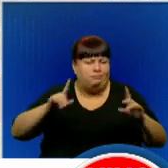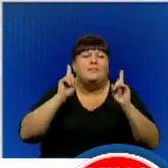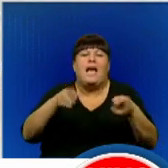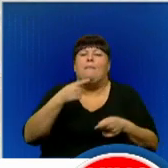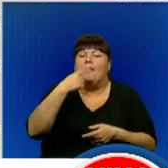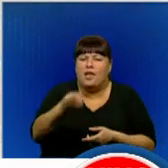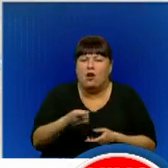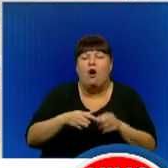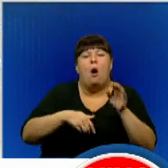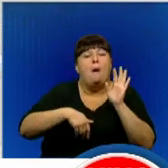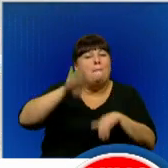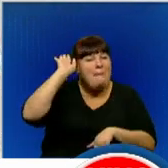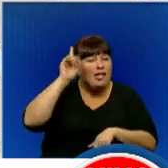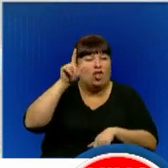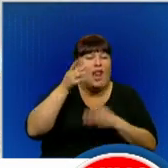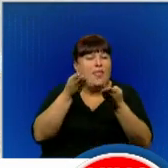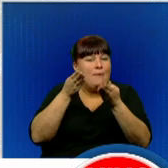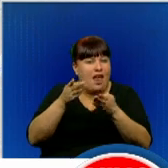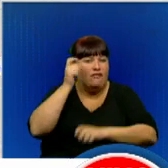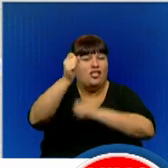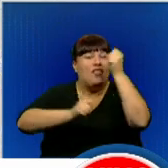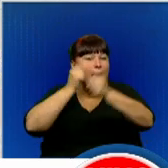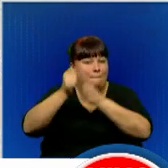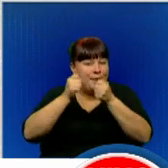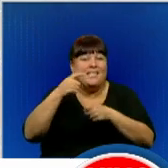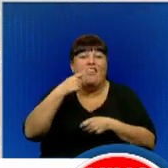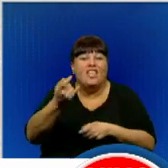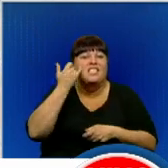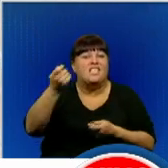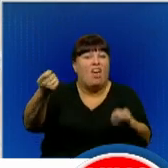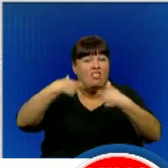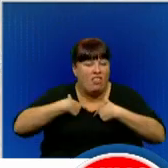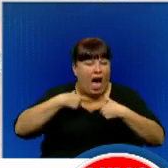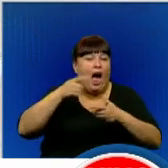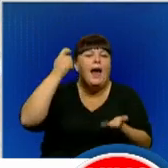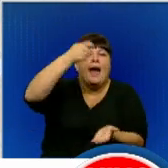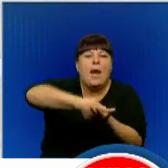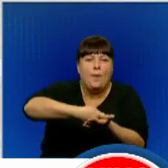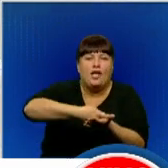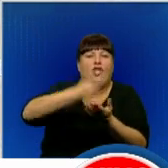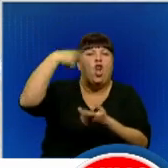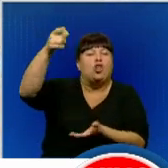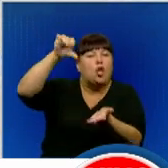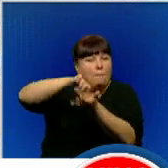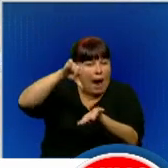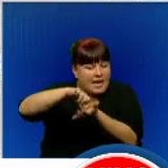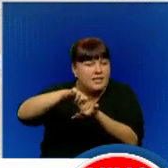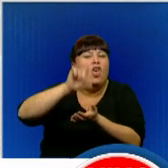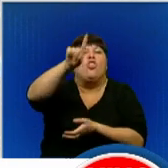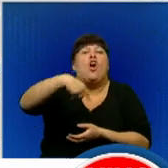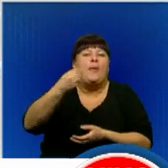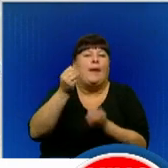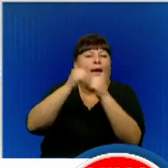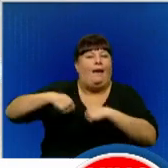más de la mitad de los beneficios de las grandes empresas declara de haber obtenido de inversiones en el extranjero proceden de